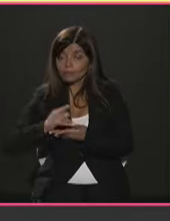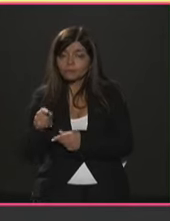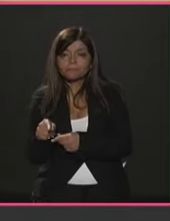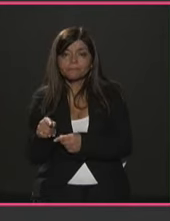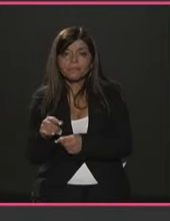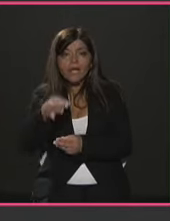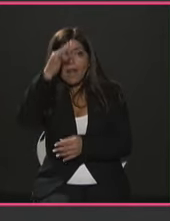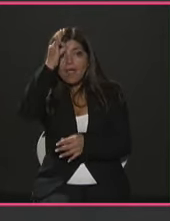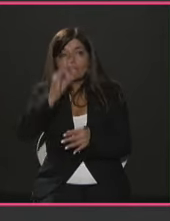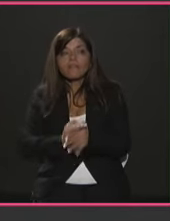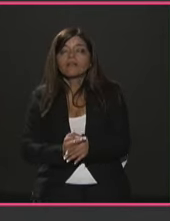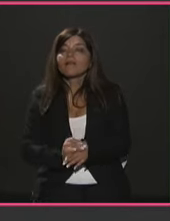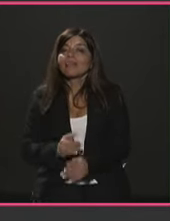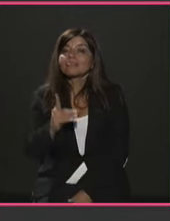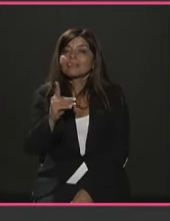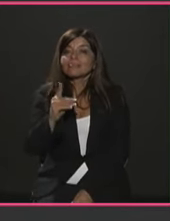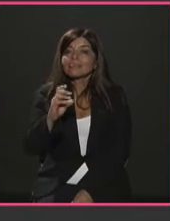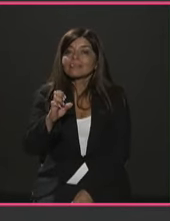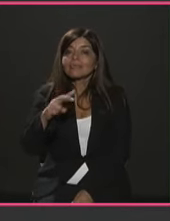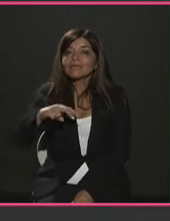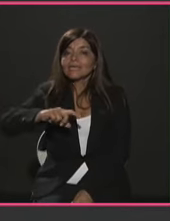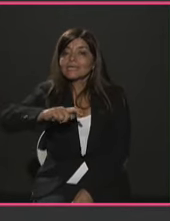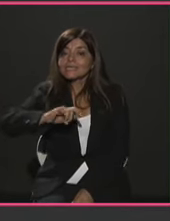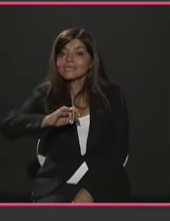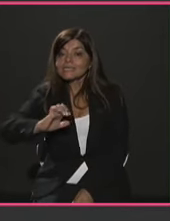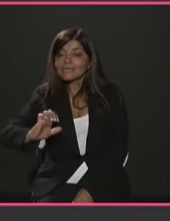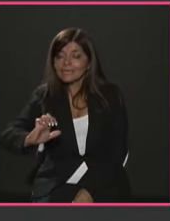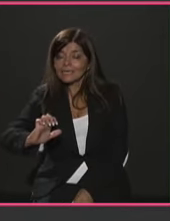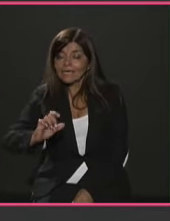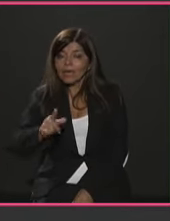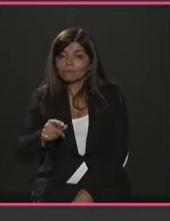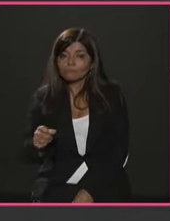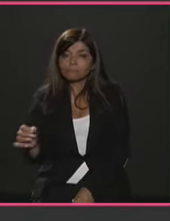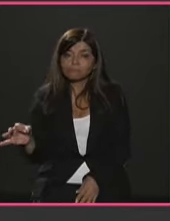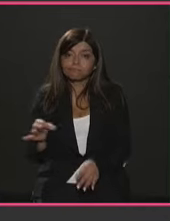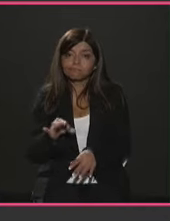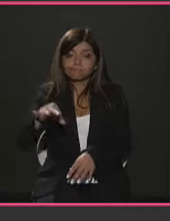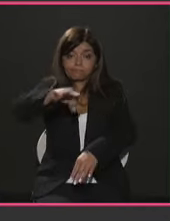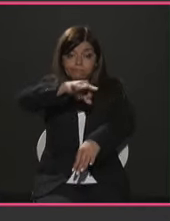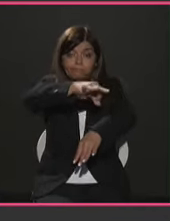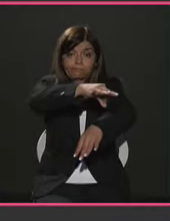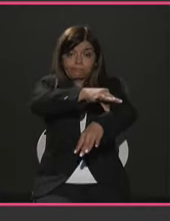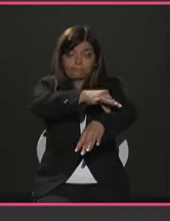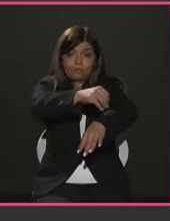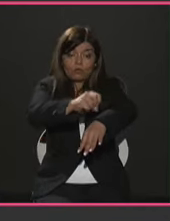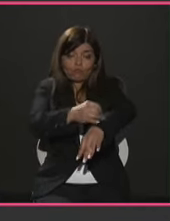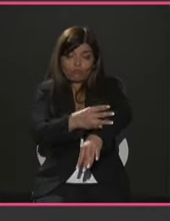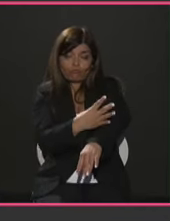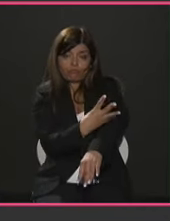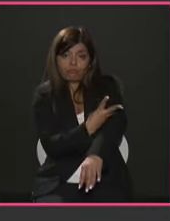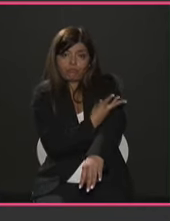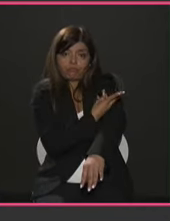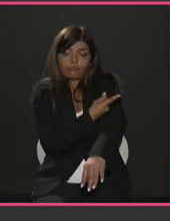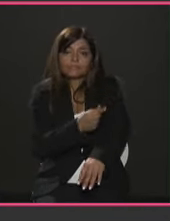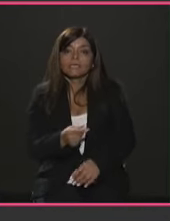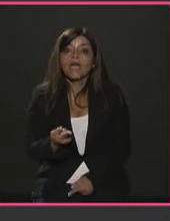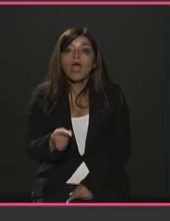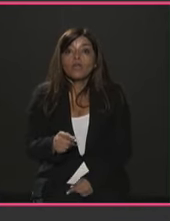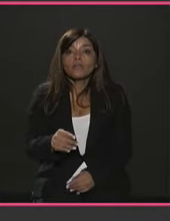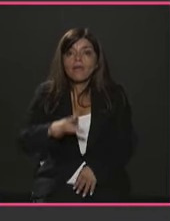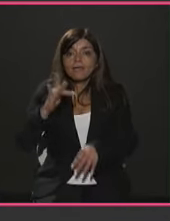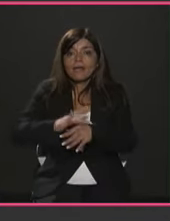enfermedad que se llama el dengue un virus que lo transmite un zancudo un mosquito hoy día con el